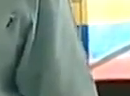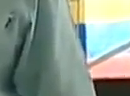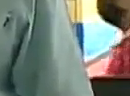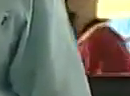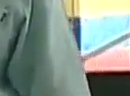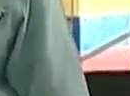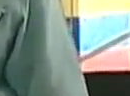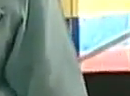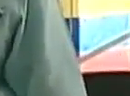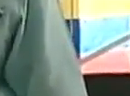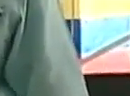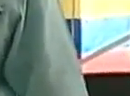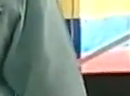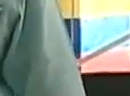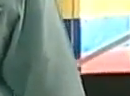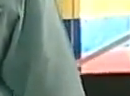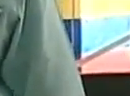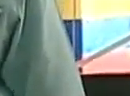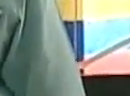Somos conciencia,